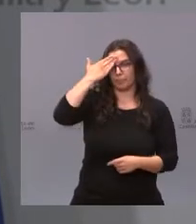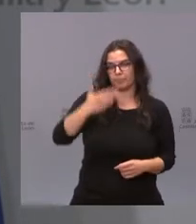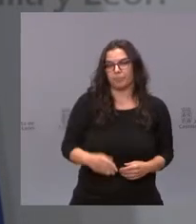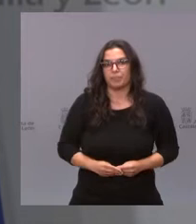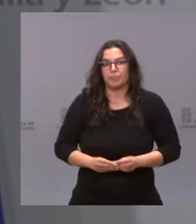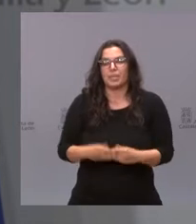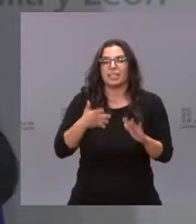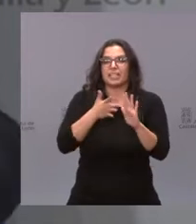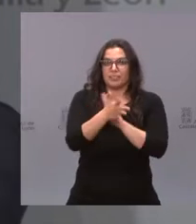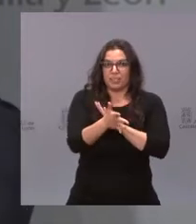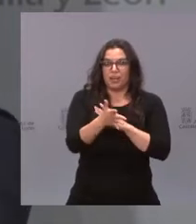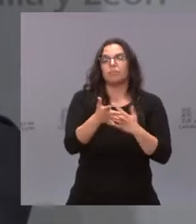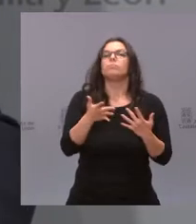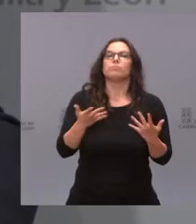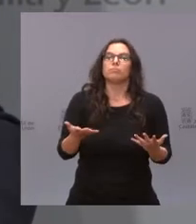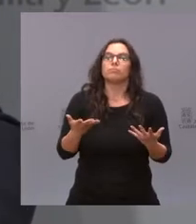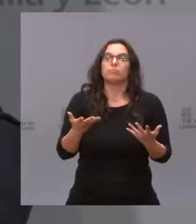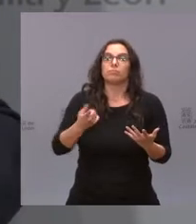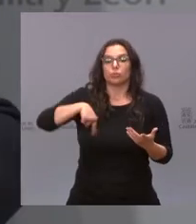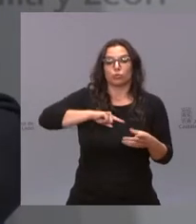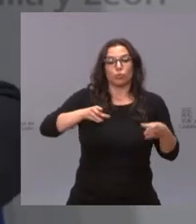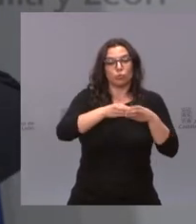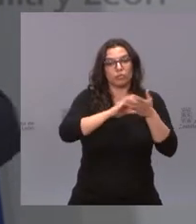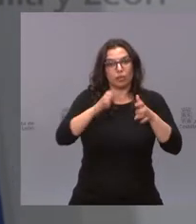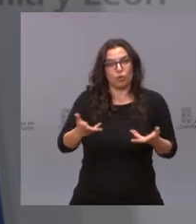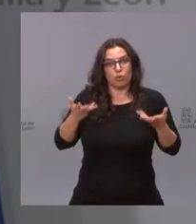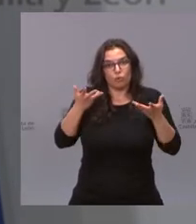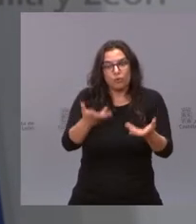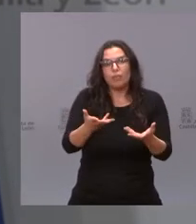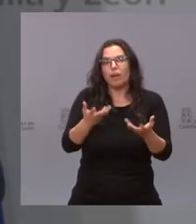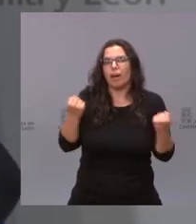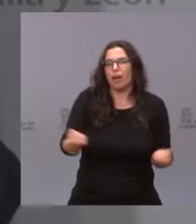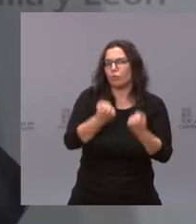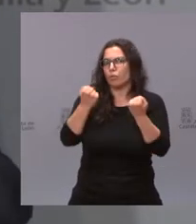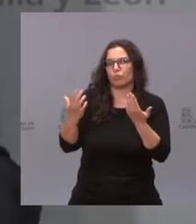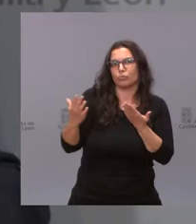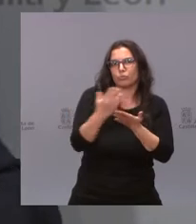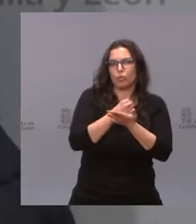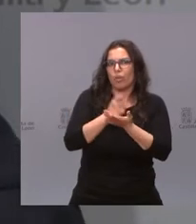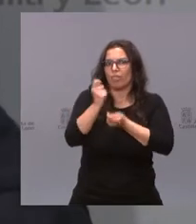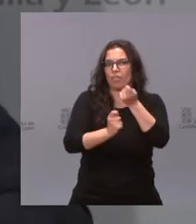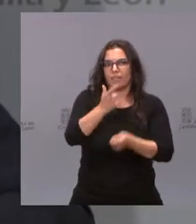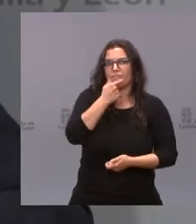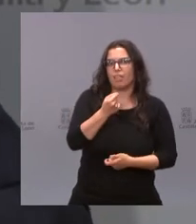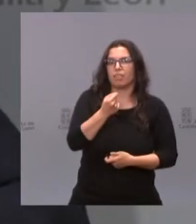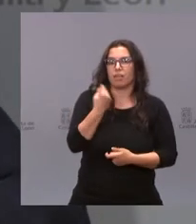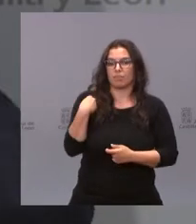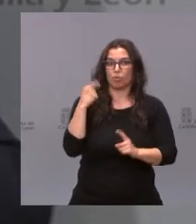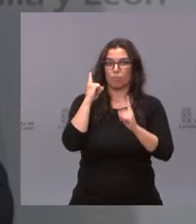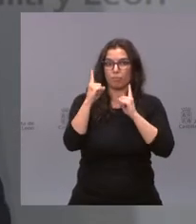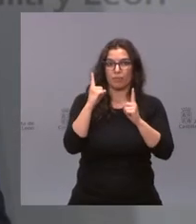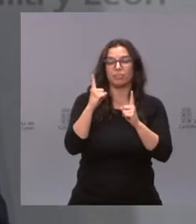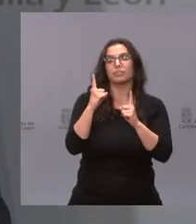por tanto, de facilitar desde la Junta de Castilla y León todas las actuaciones previstas en